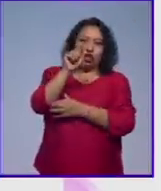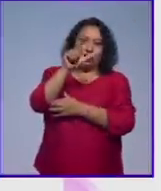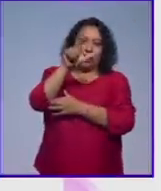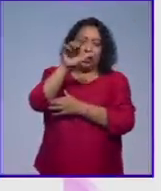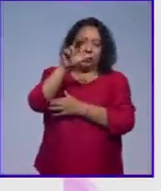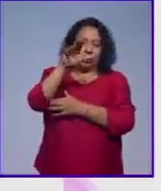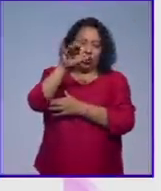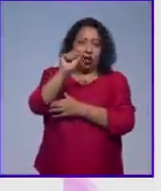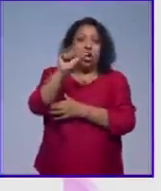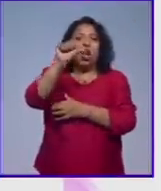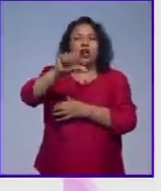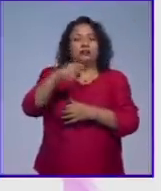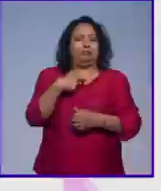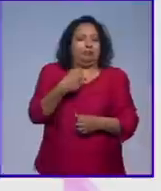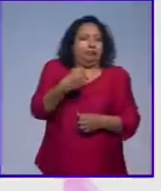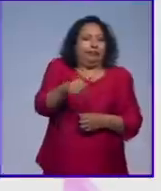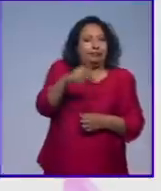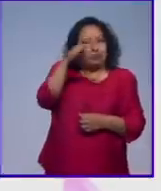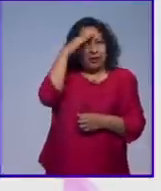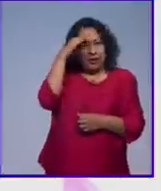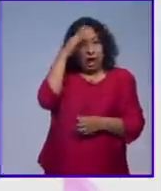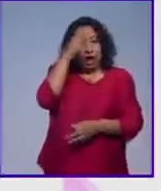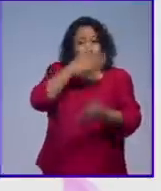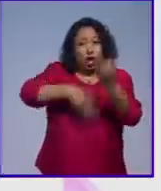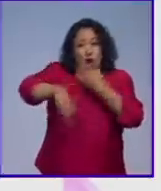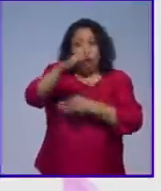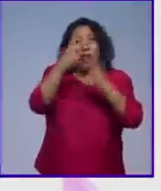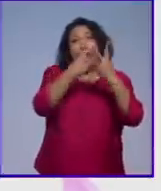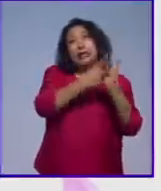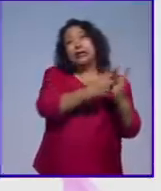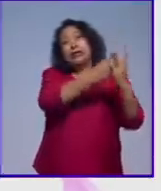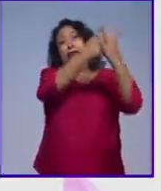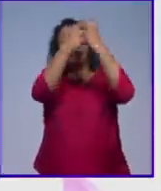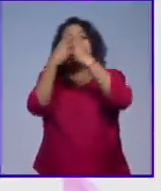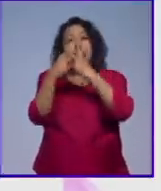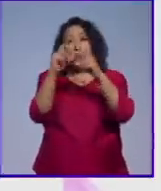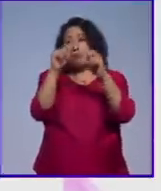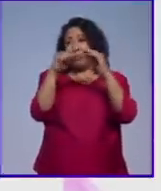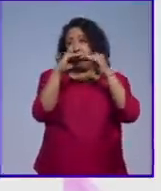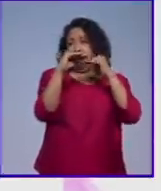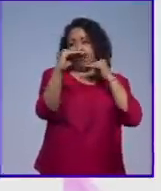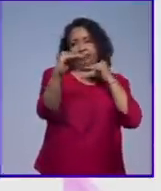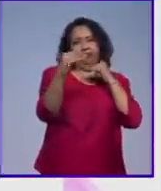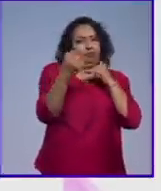casi que un absurdo pensar que todas las estrellas están en lo mismo plano.